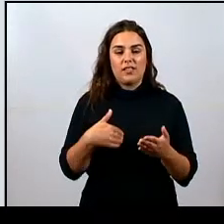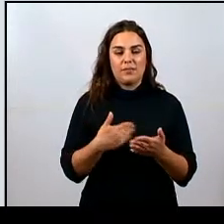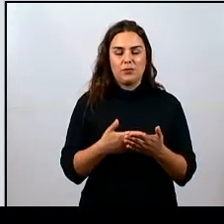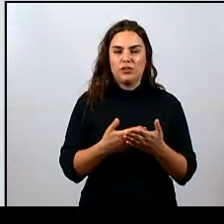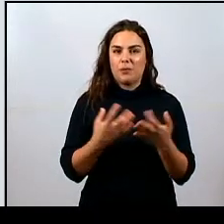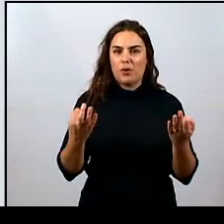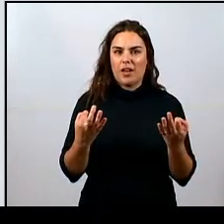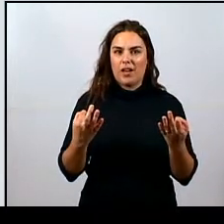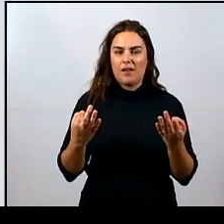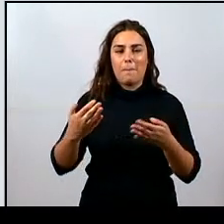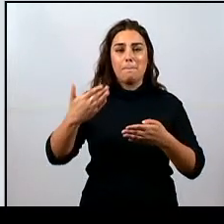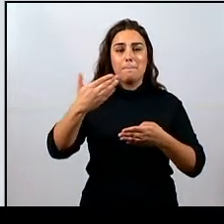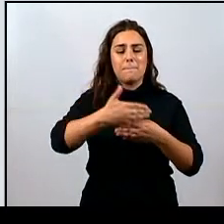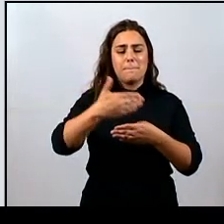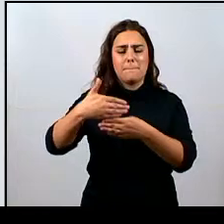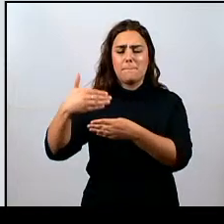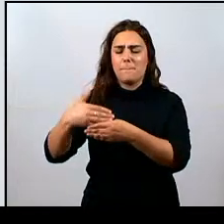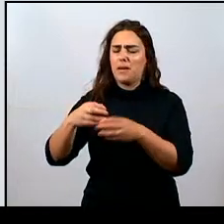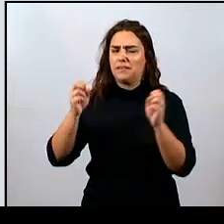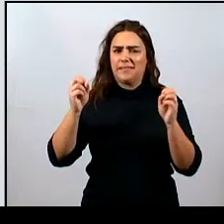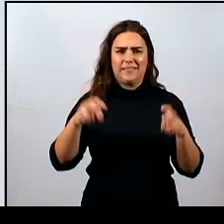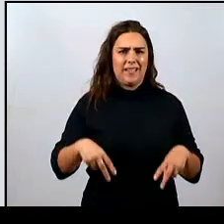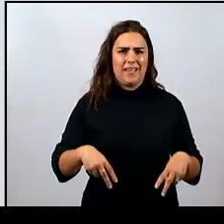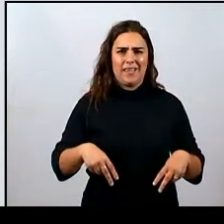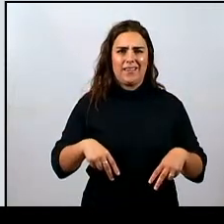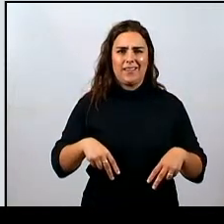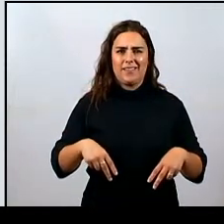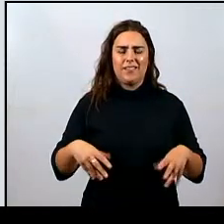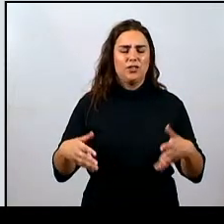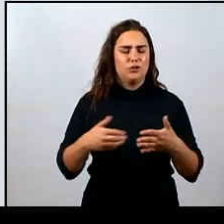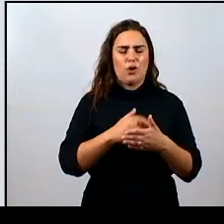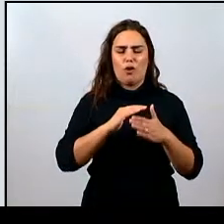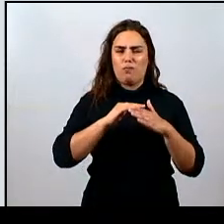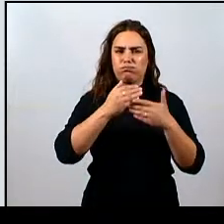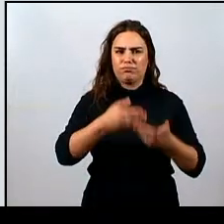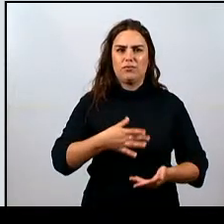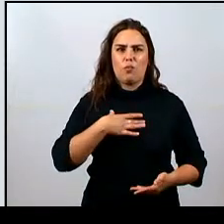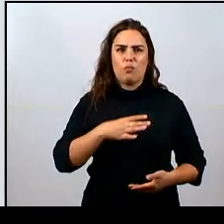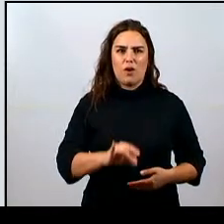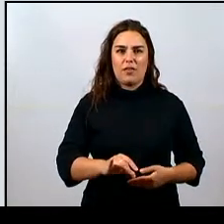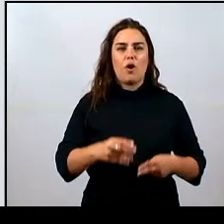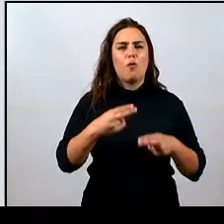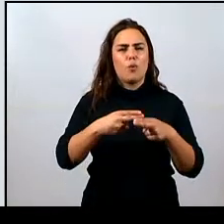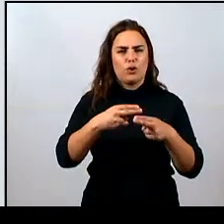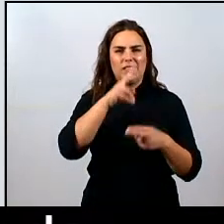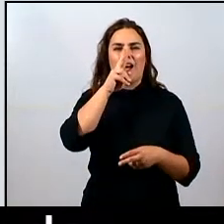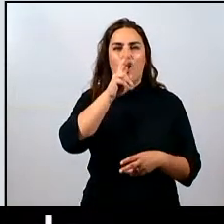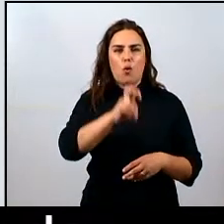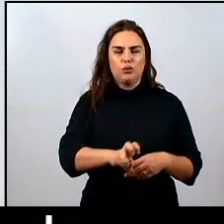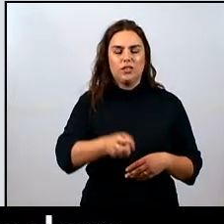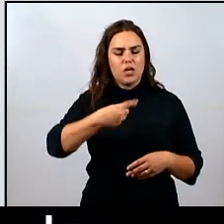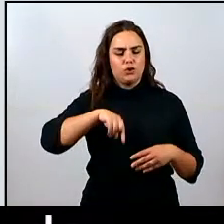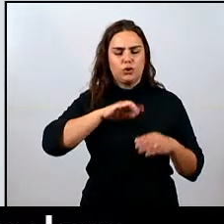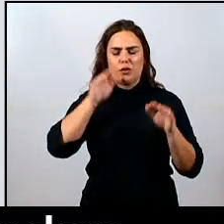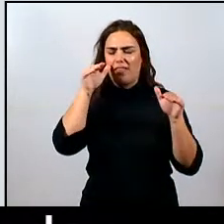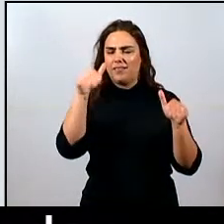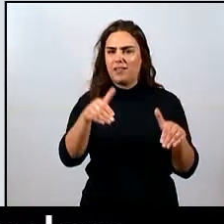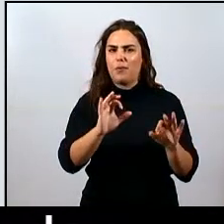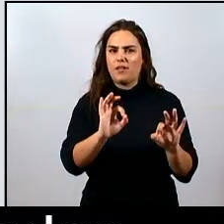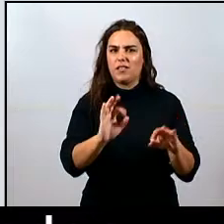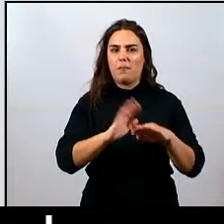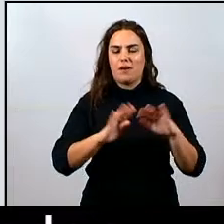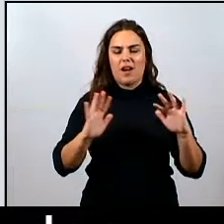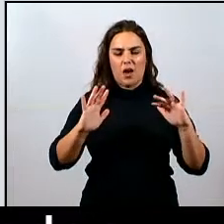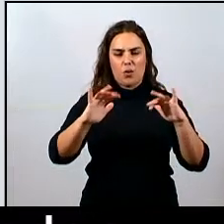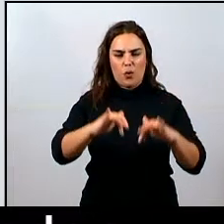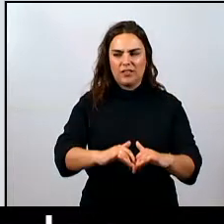no hay muros que los puentes no puedan superar. Esa es la política útil, la política en la que estamos centradas, en la del encuentro, en la